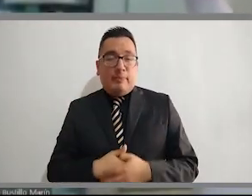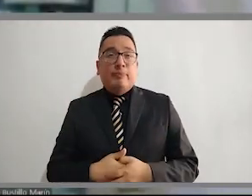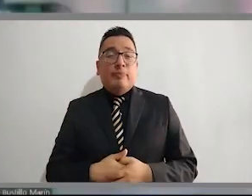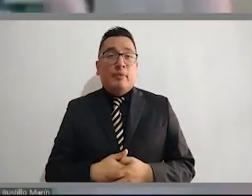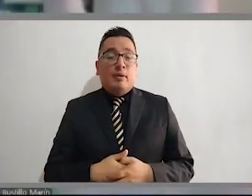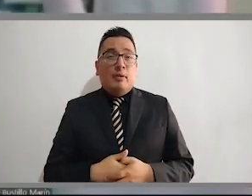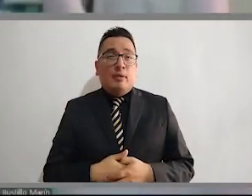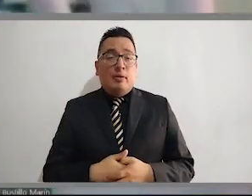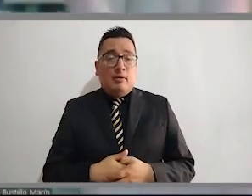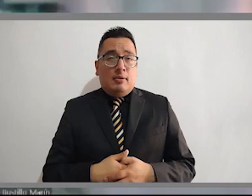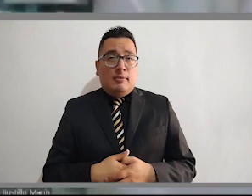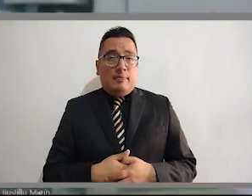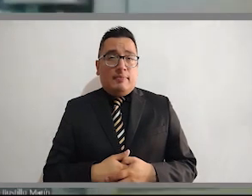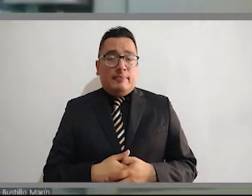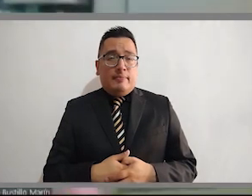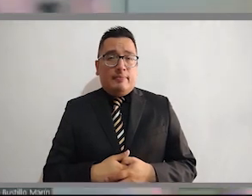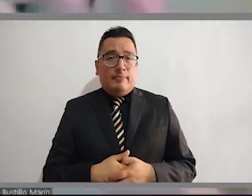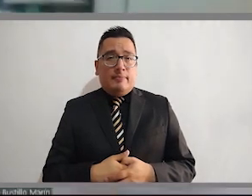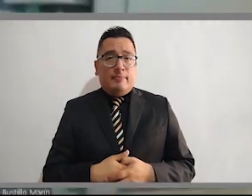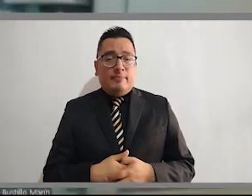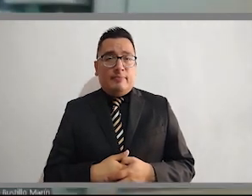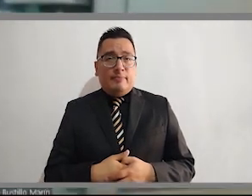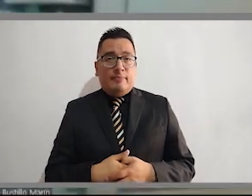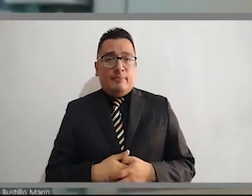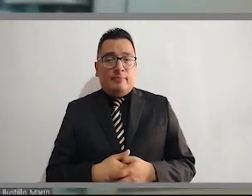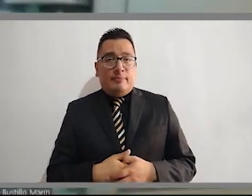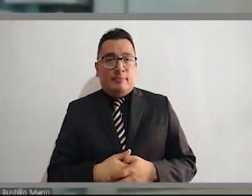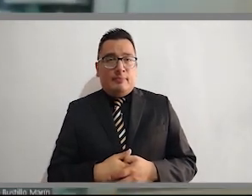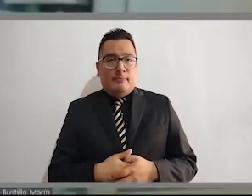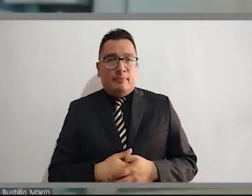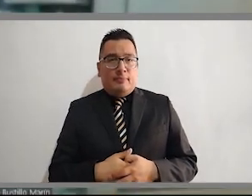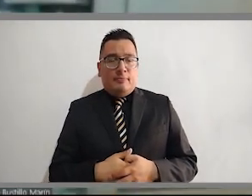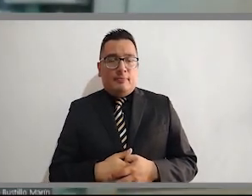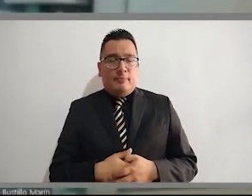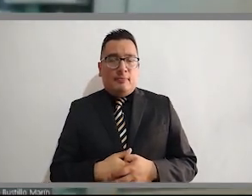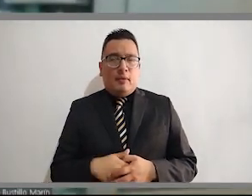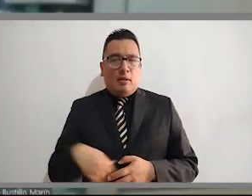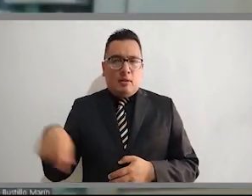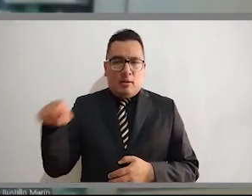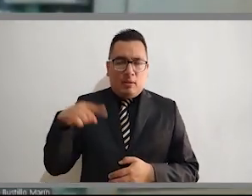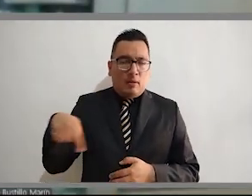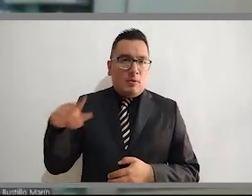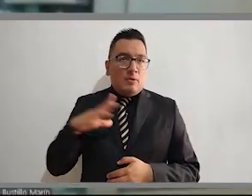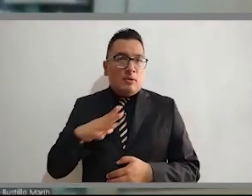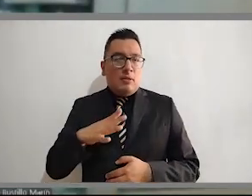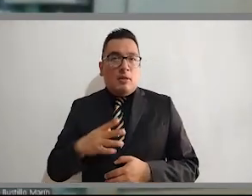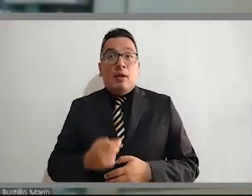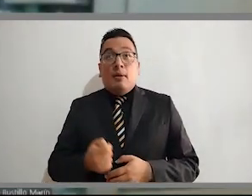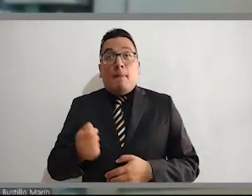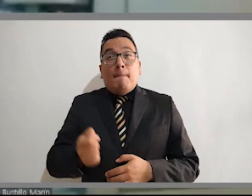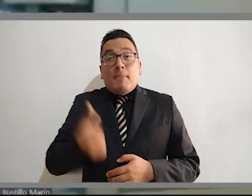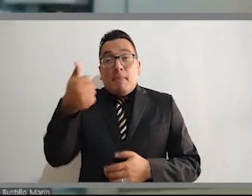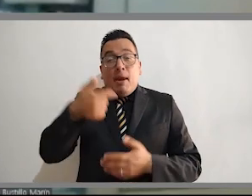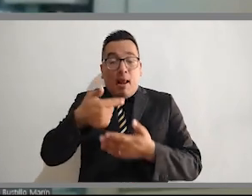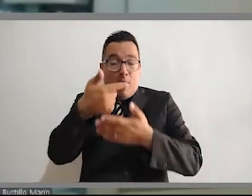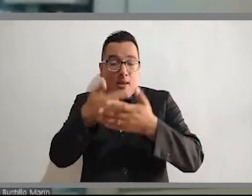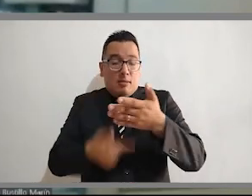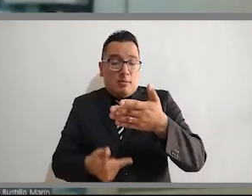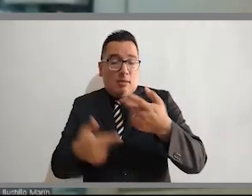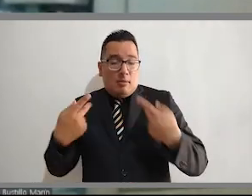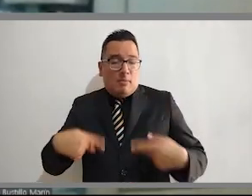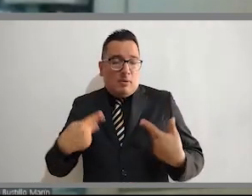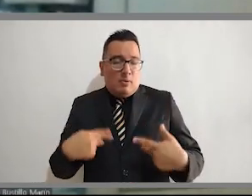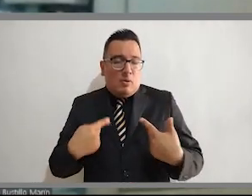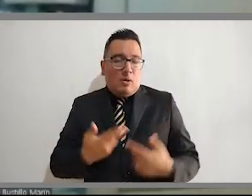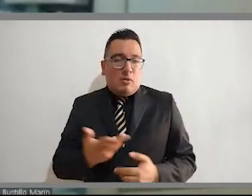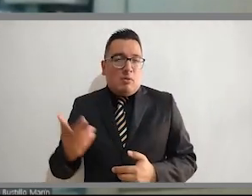habían hecho también la Sala Jalapa y en Oaxaca, al tener el primer registro estatal de infractores de violencia política de